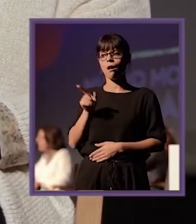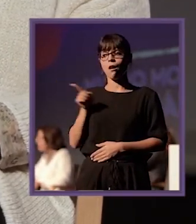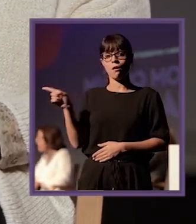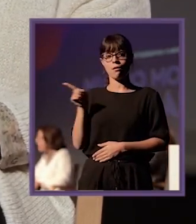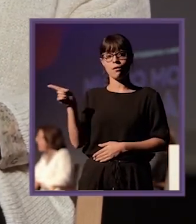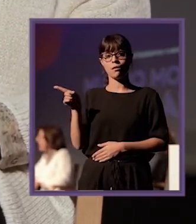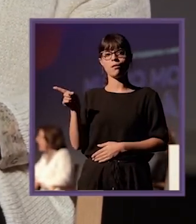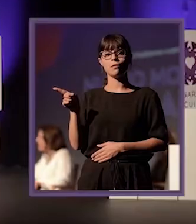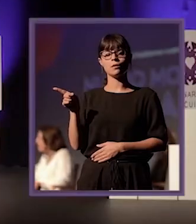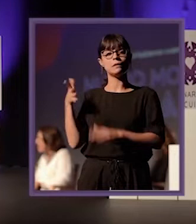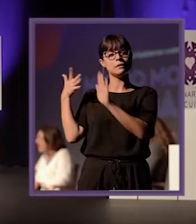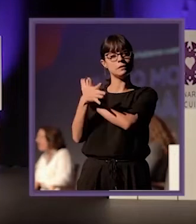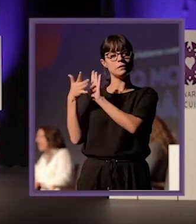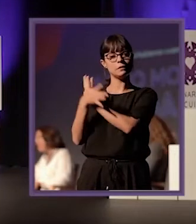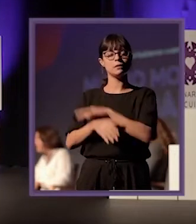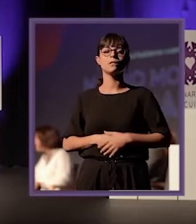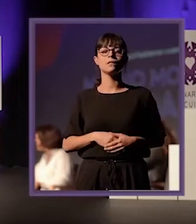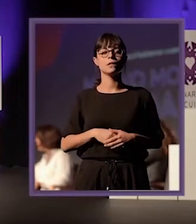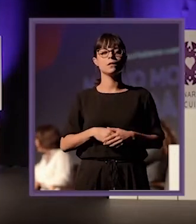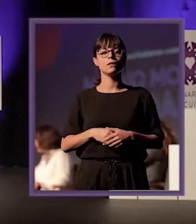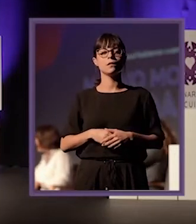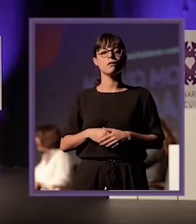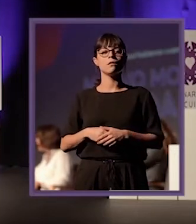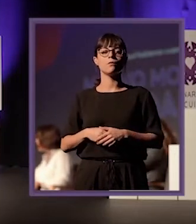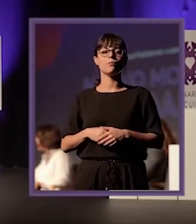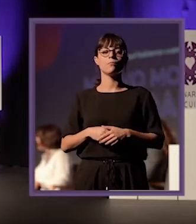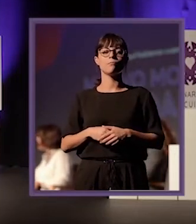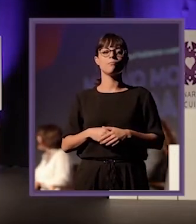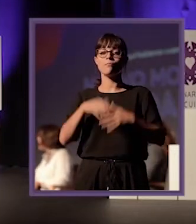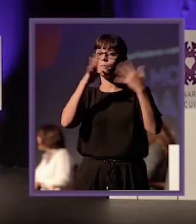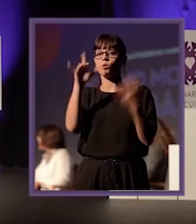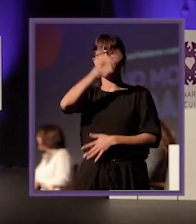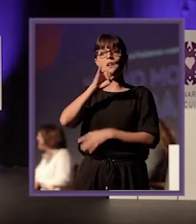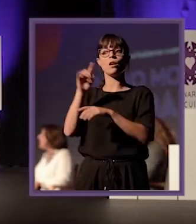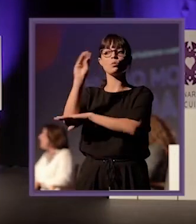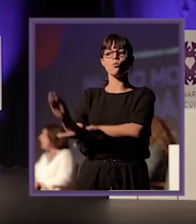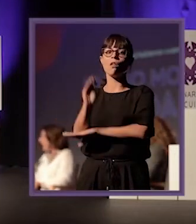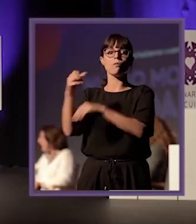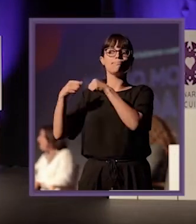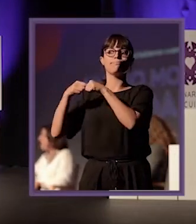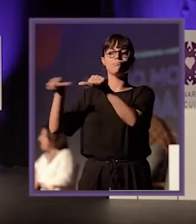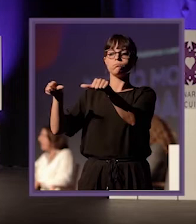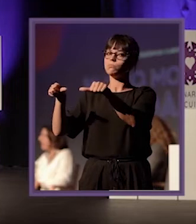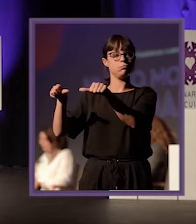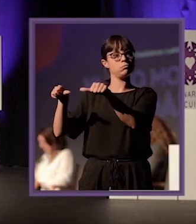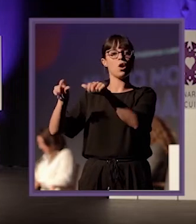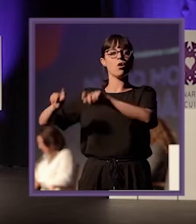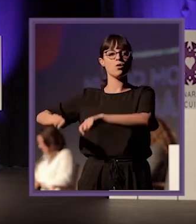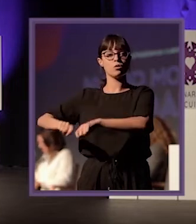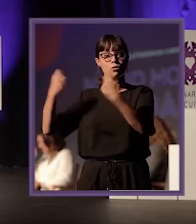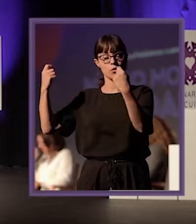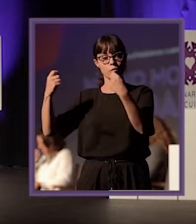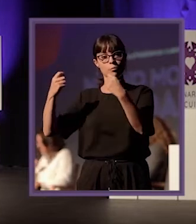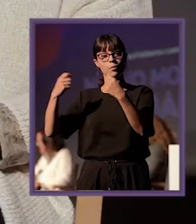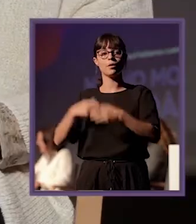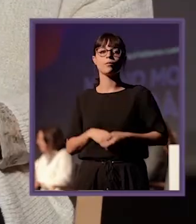conseguir derrumbar el encorsetado estereotipo sobre los cuidados que tenemos en Canarias. ¿Para qué? Para lograr